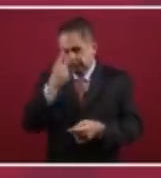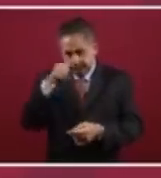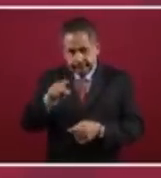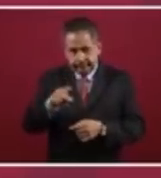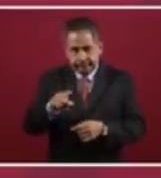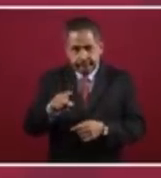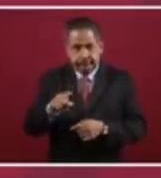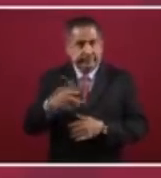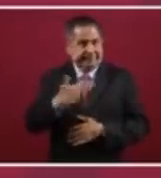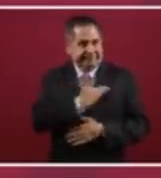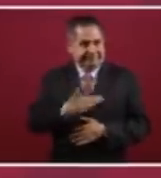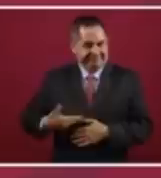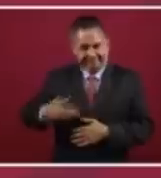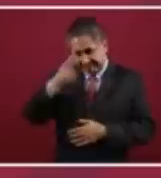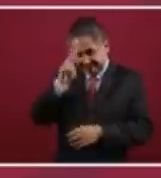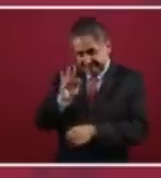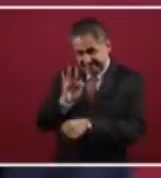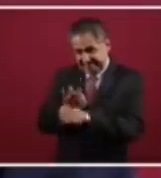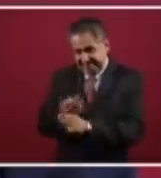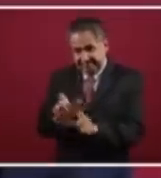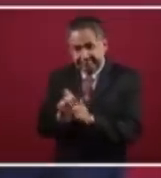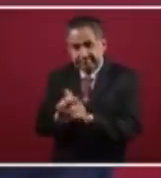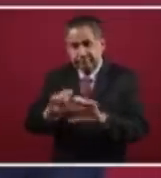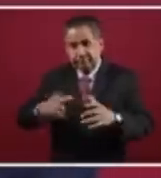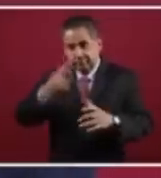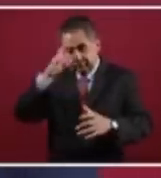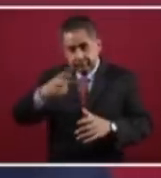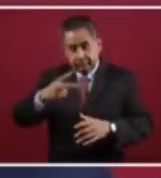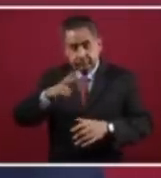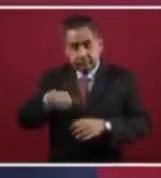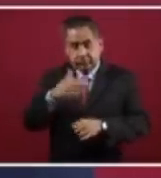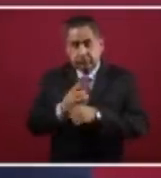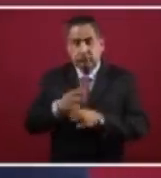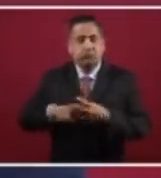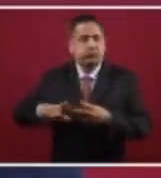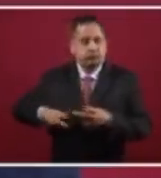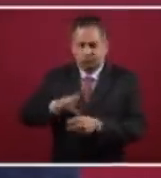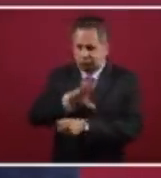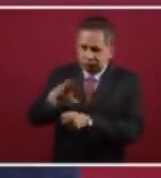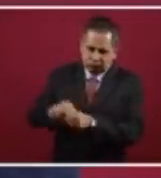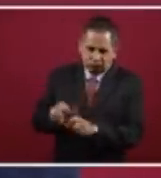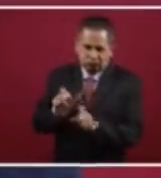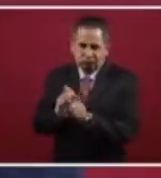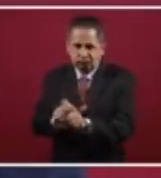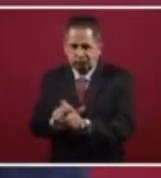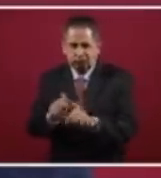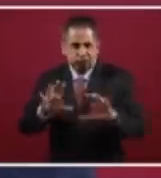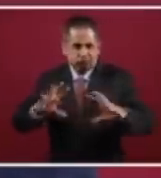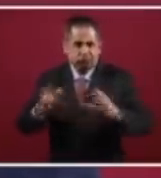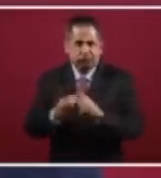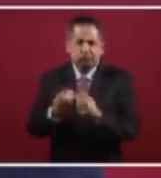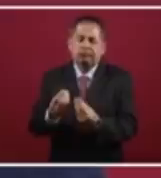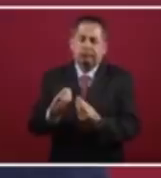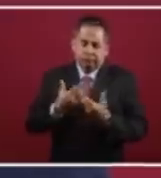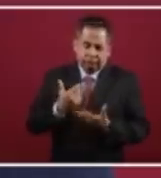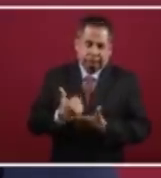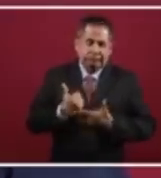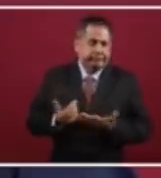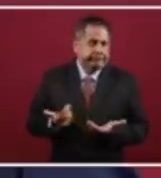del presidente de la República y del gobierno en su conjunto,